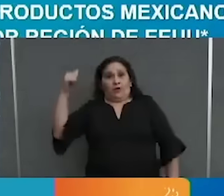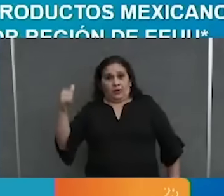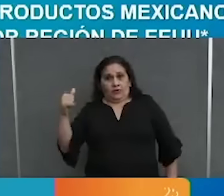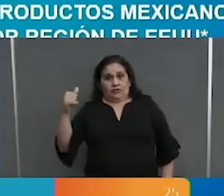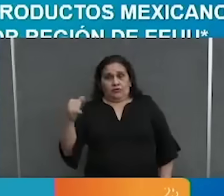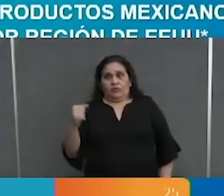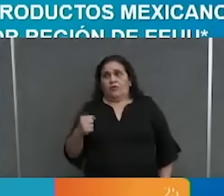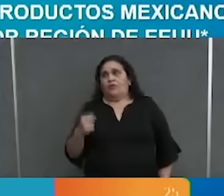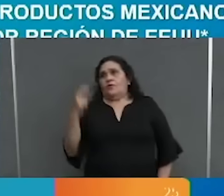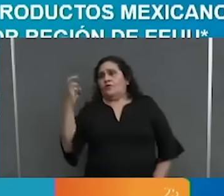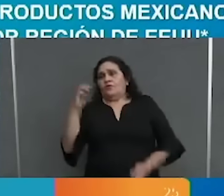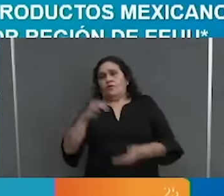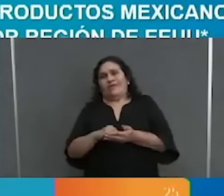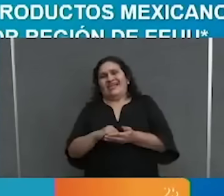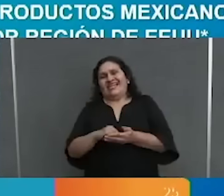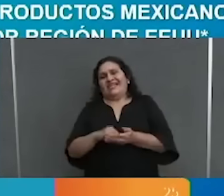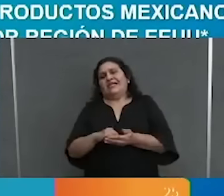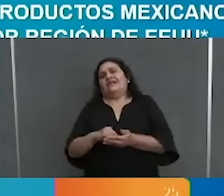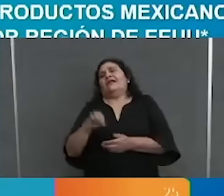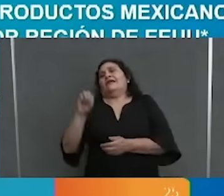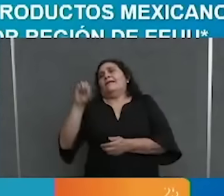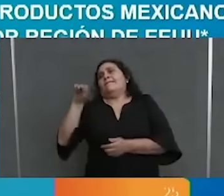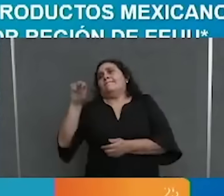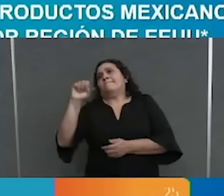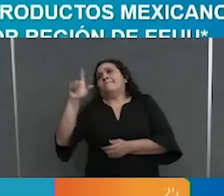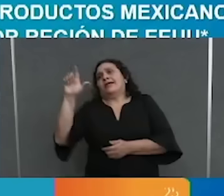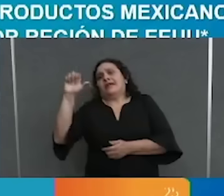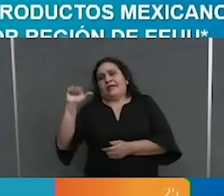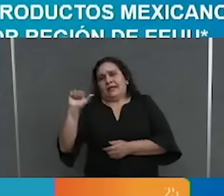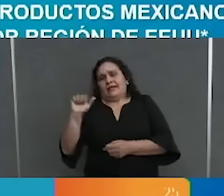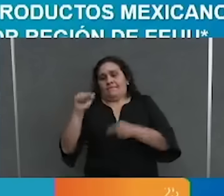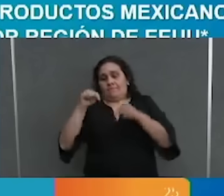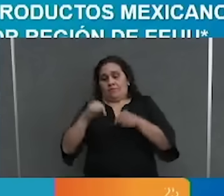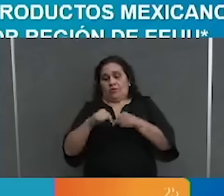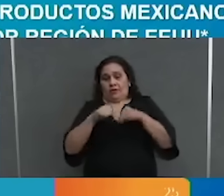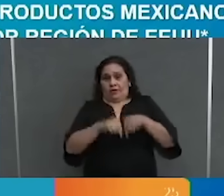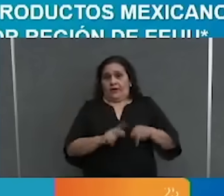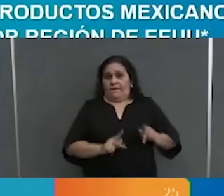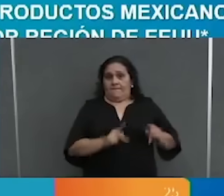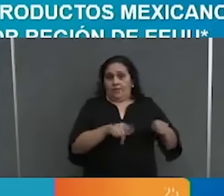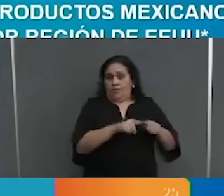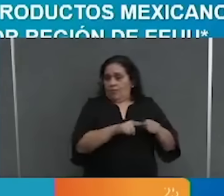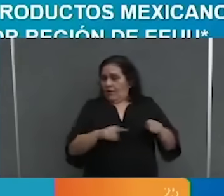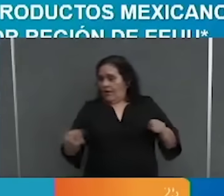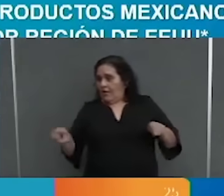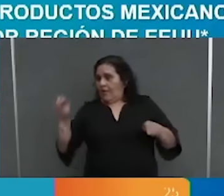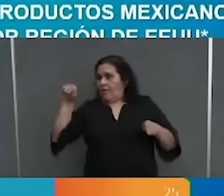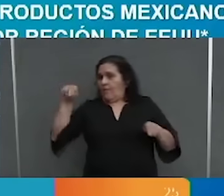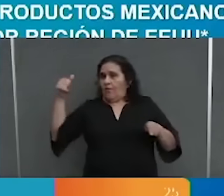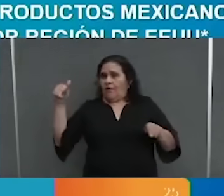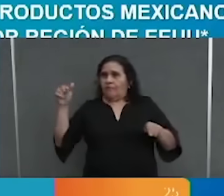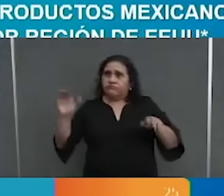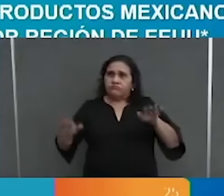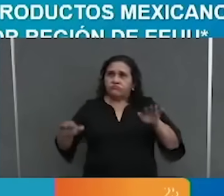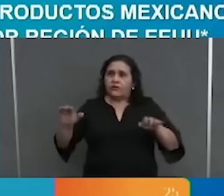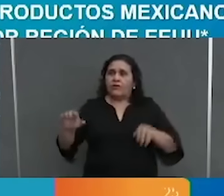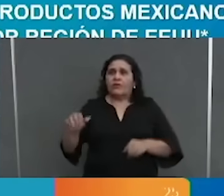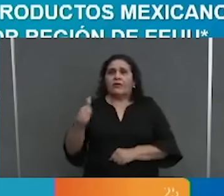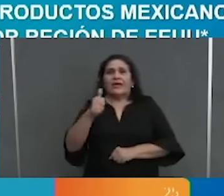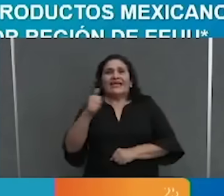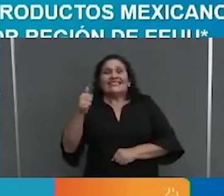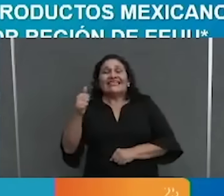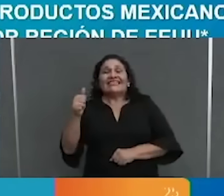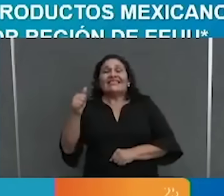ferrocarril. Aquí me quitaron la que siempre tengo, pero de Puerto Progreso a Nueva York estamos hablando, creo que son 600